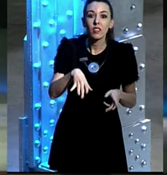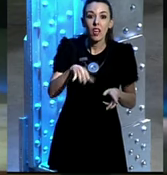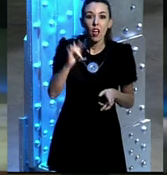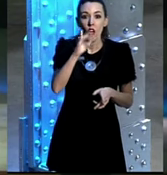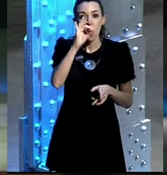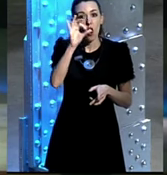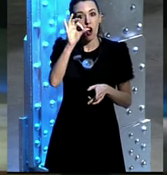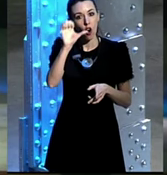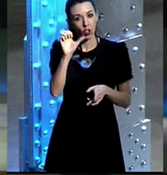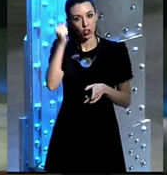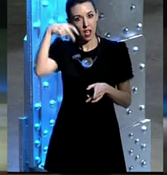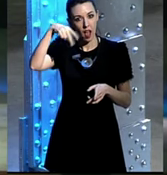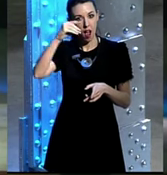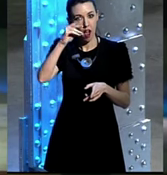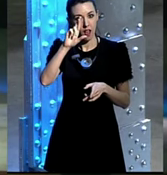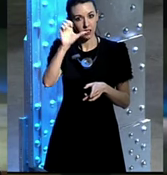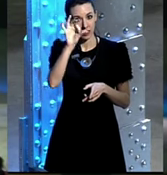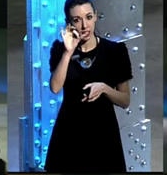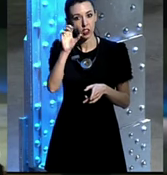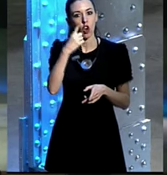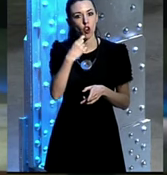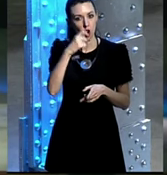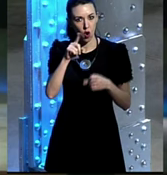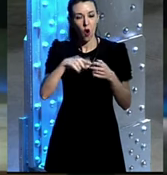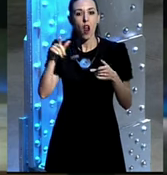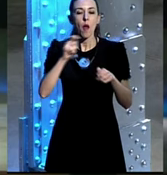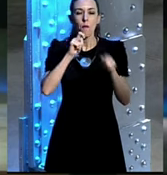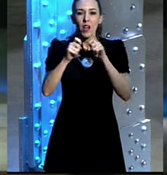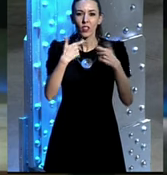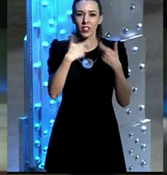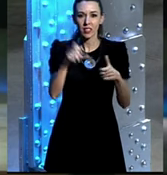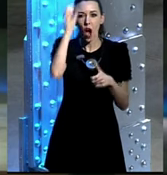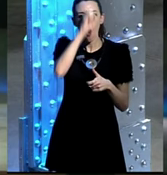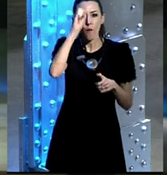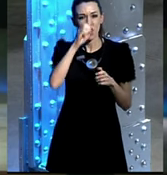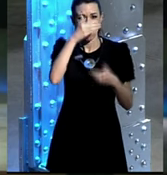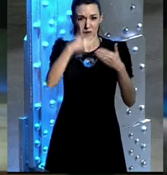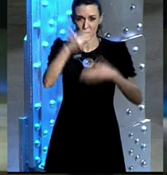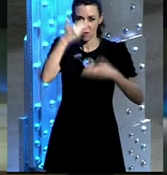José Andrés Rojo, periodista de la sección de opinión del diario El País.